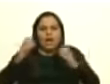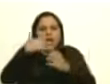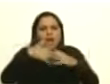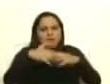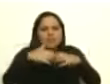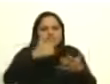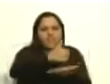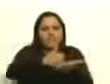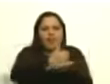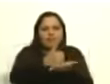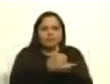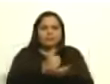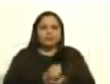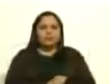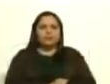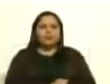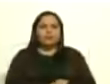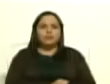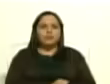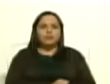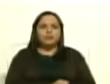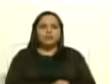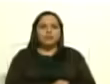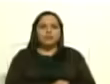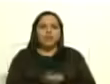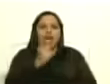farmacéuticas. Tuvo un sentido económico,